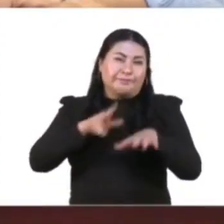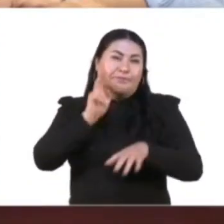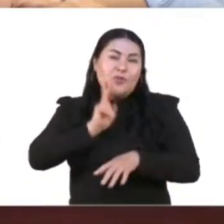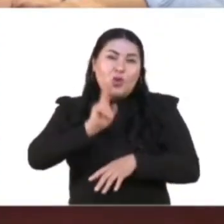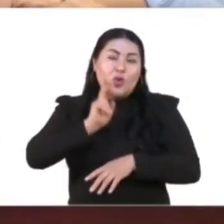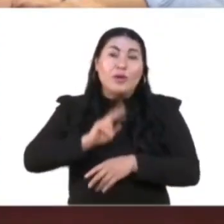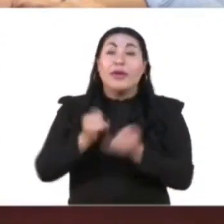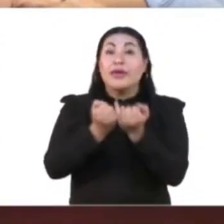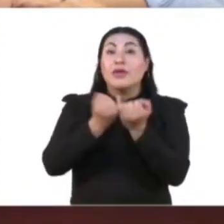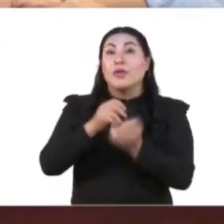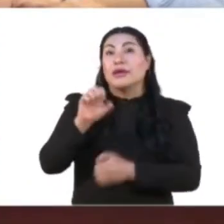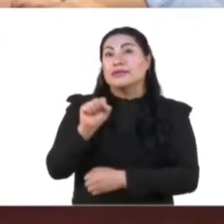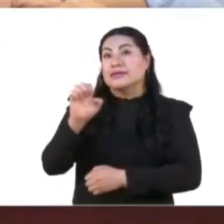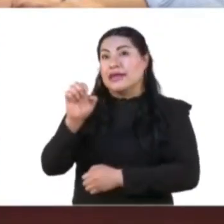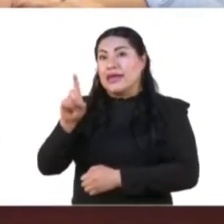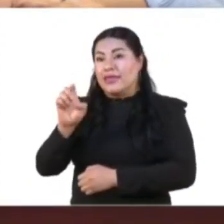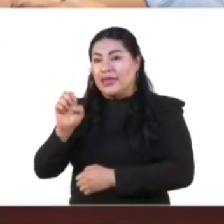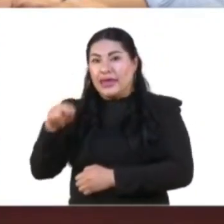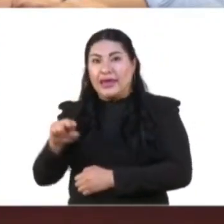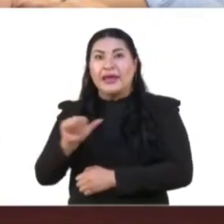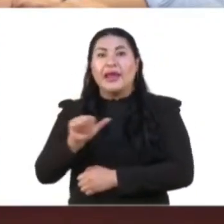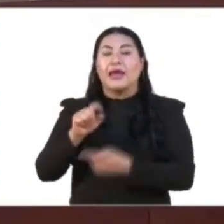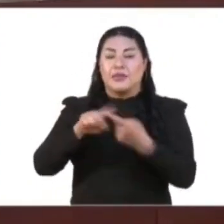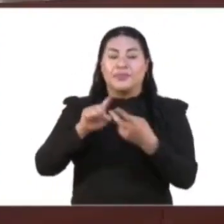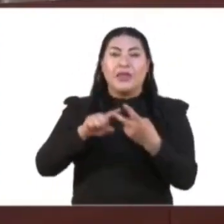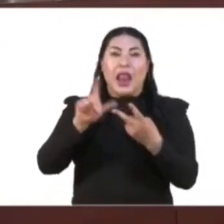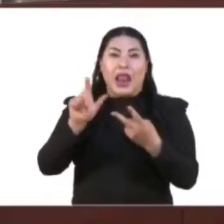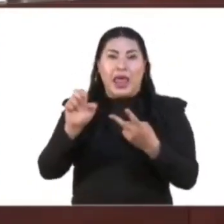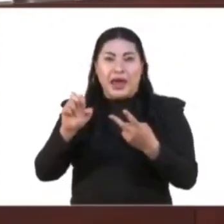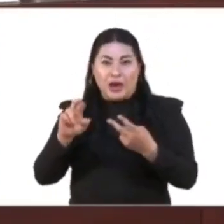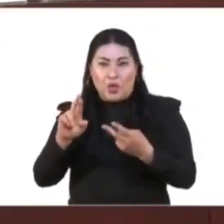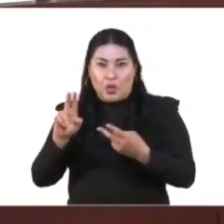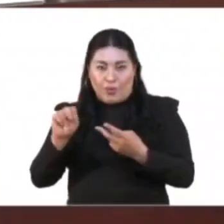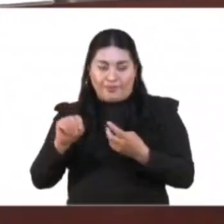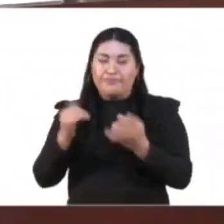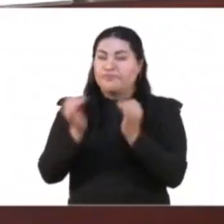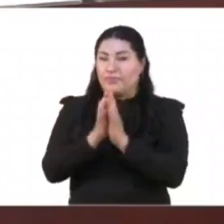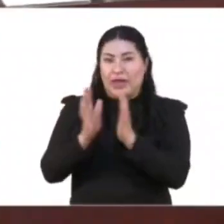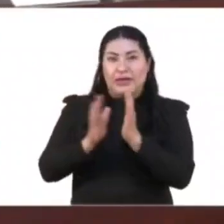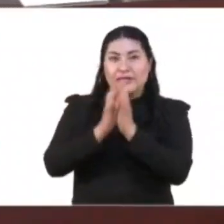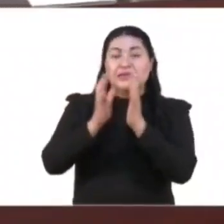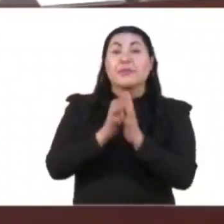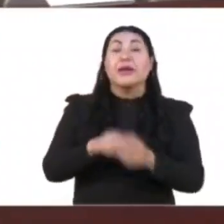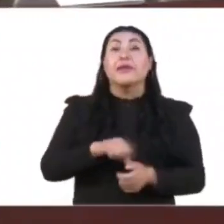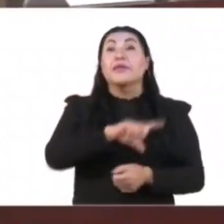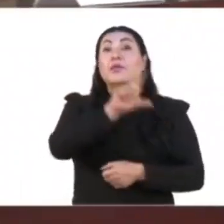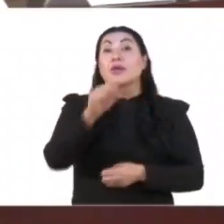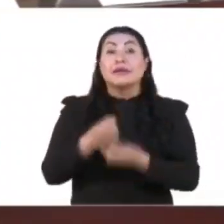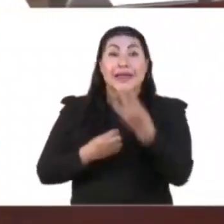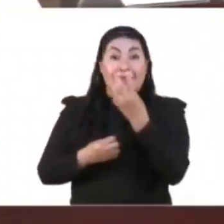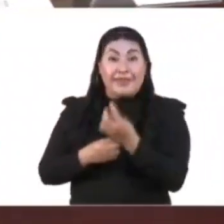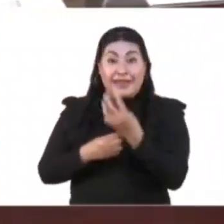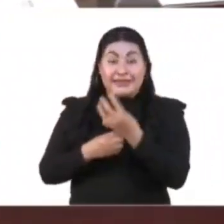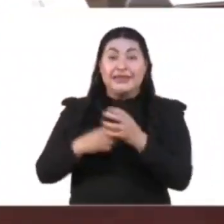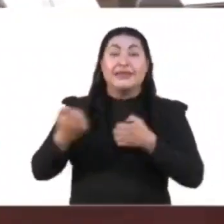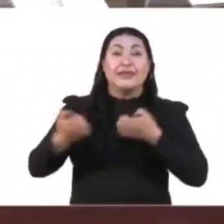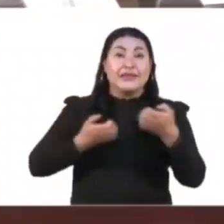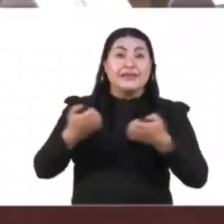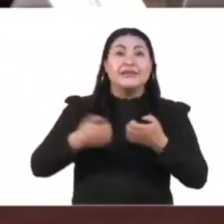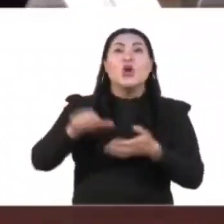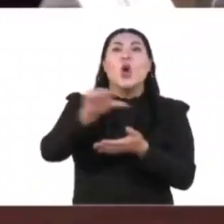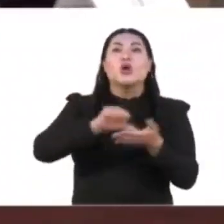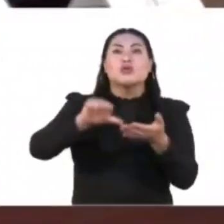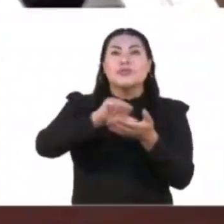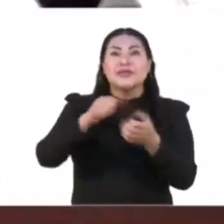la Secretaría de la Defensa Nacional y el ERUM. El tercer ejercicio de emergencia fue en el Hospital Central de la Cruz